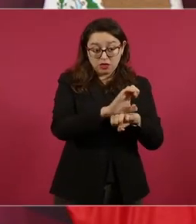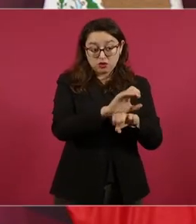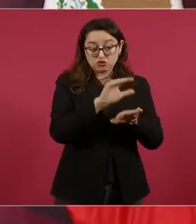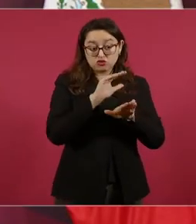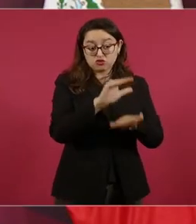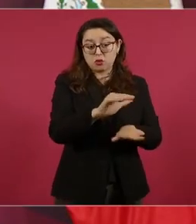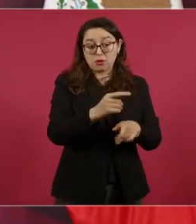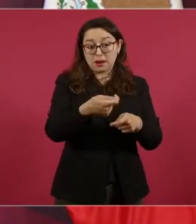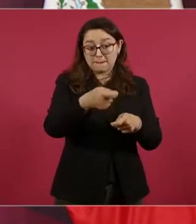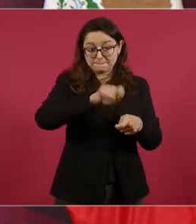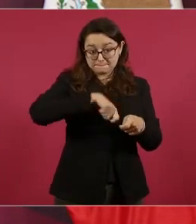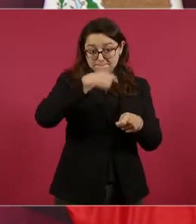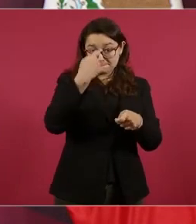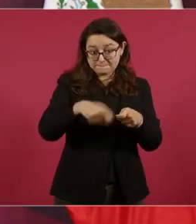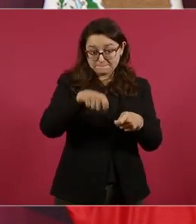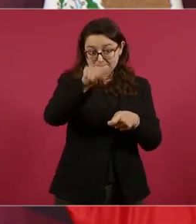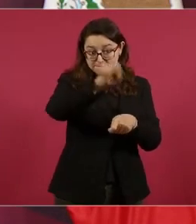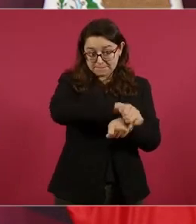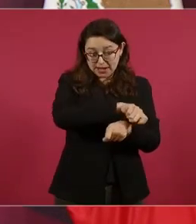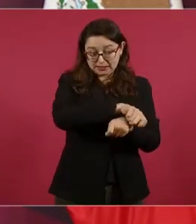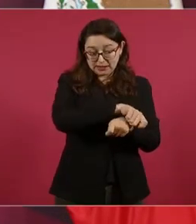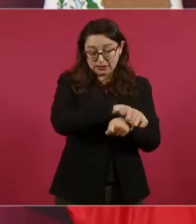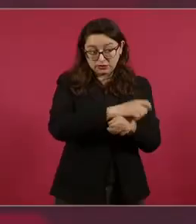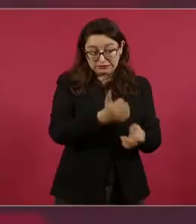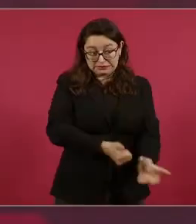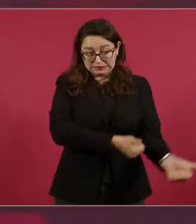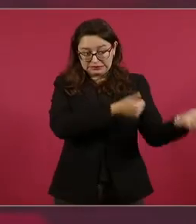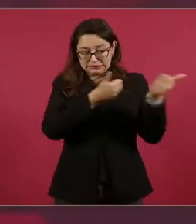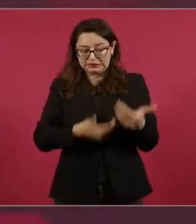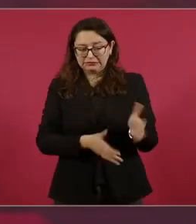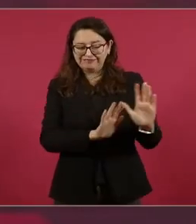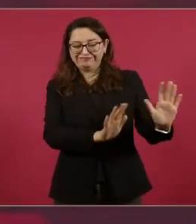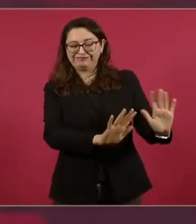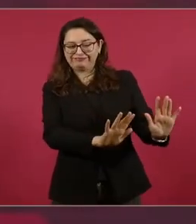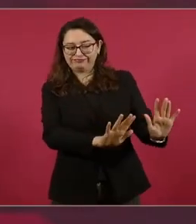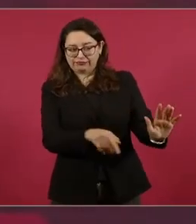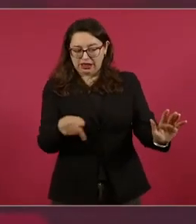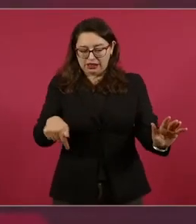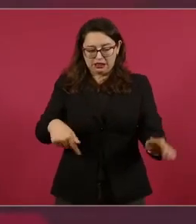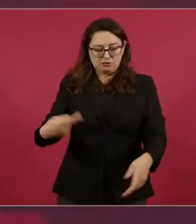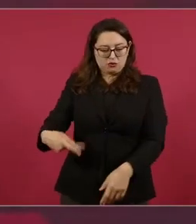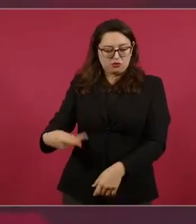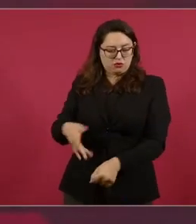Ecuador precisamente para proteger la producción de plata